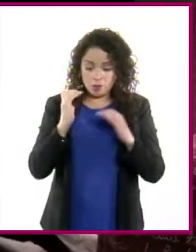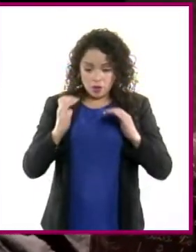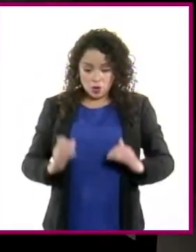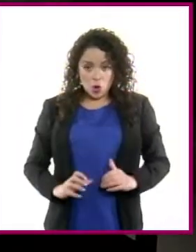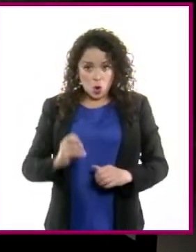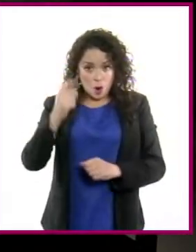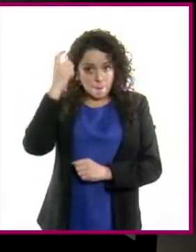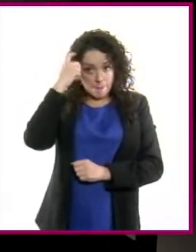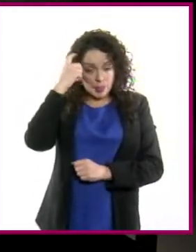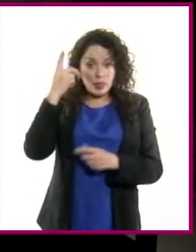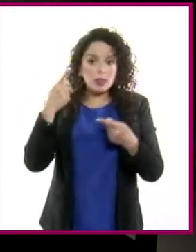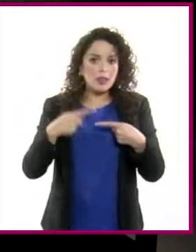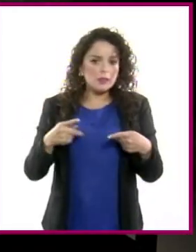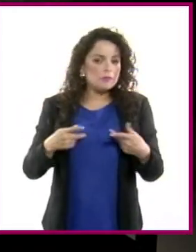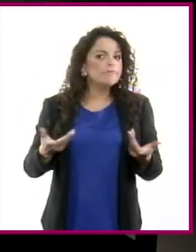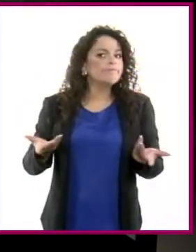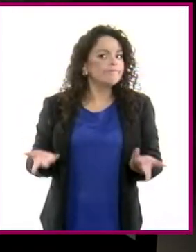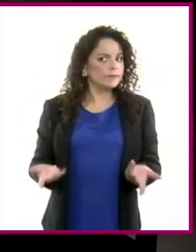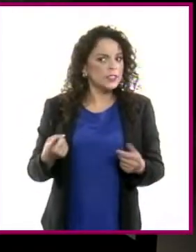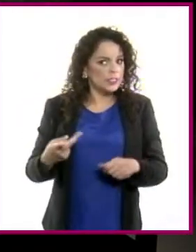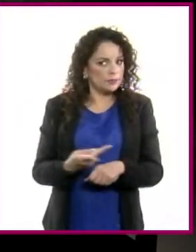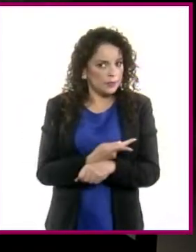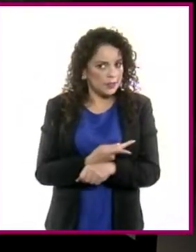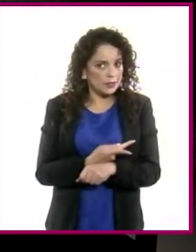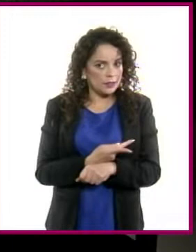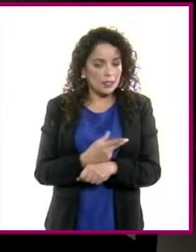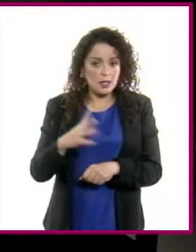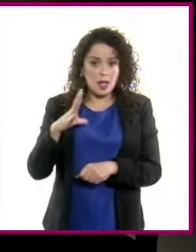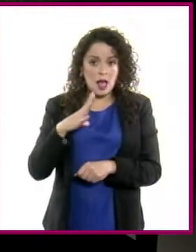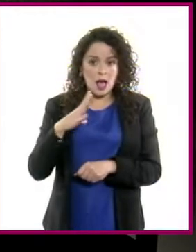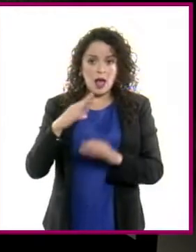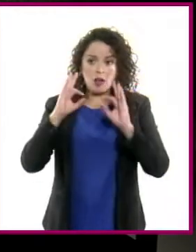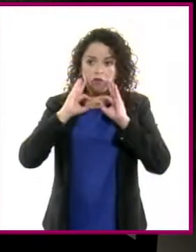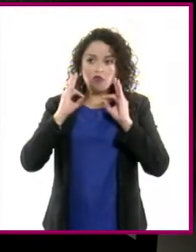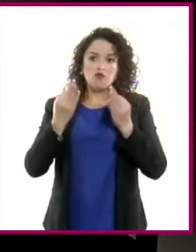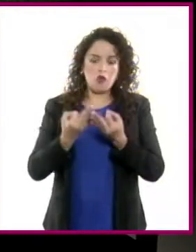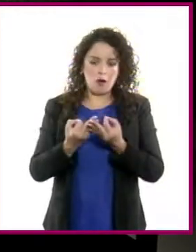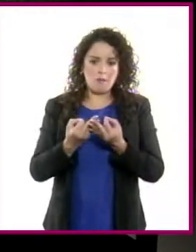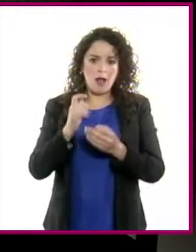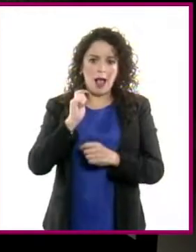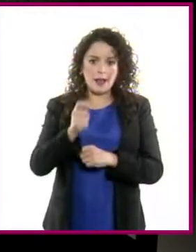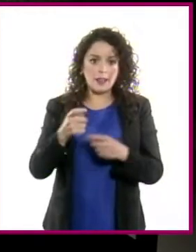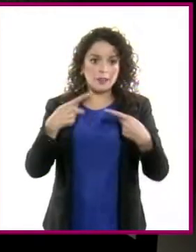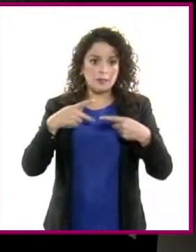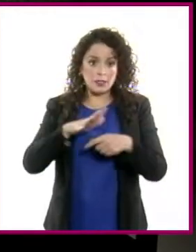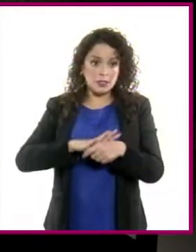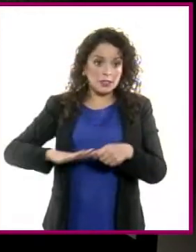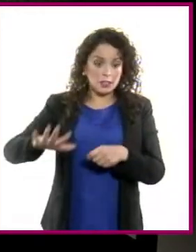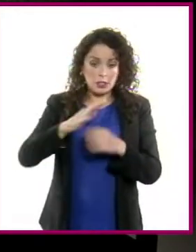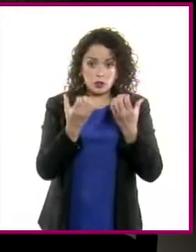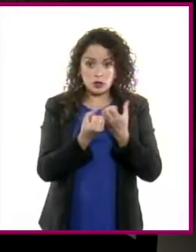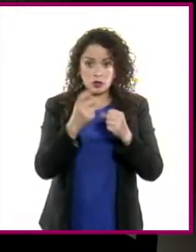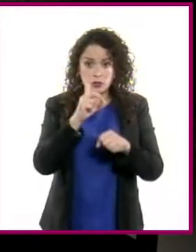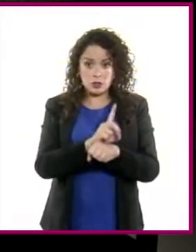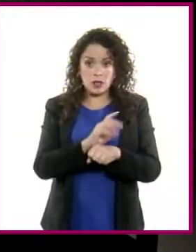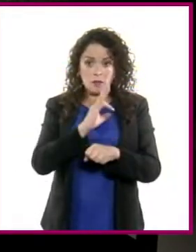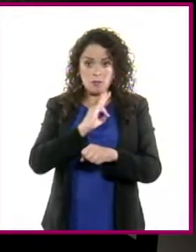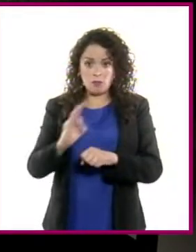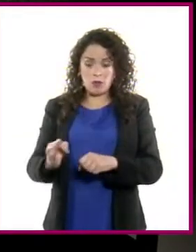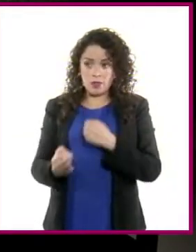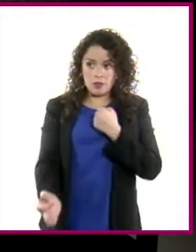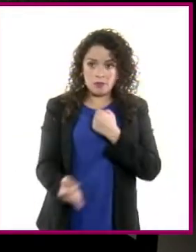personas? ¿Hay manera de que los individuos que forman la sociedad se protejan de ataques ajenos sin ejercer